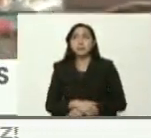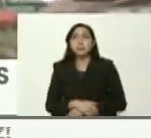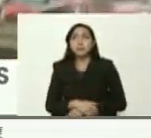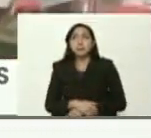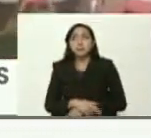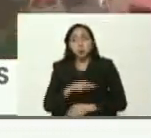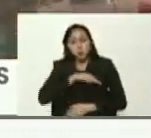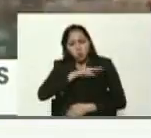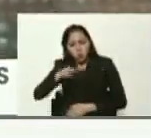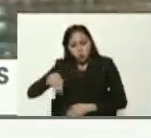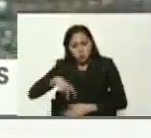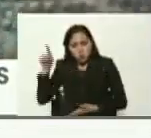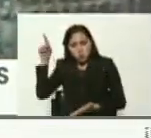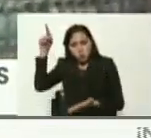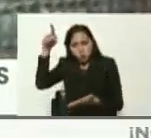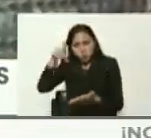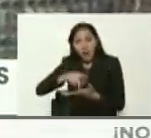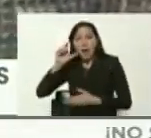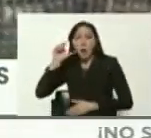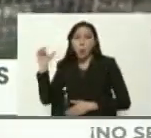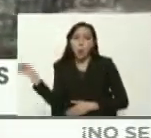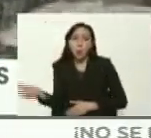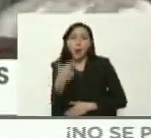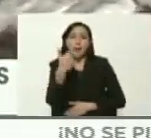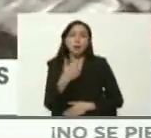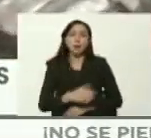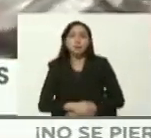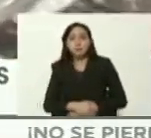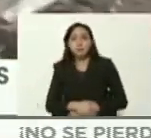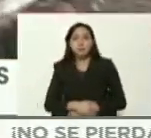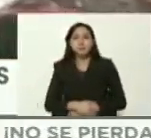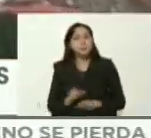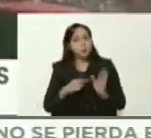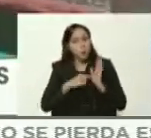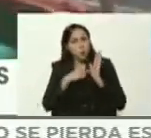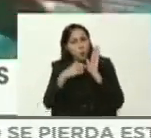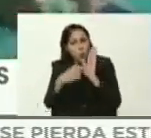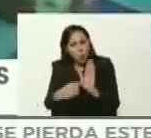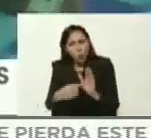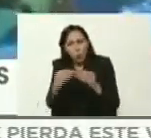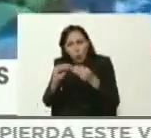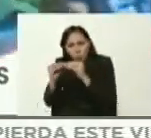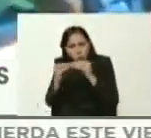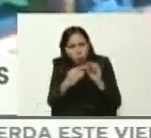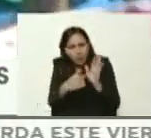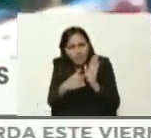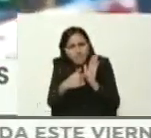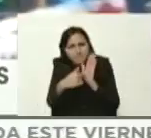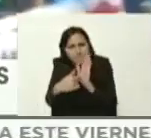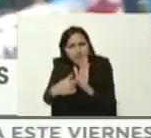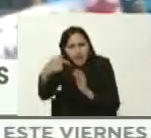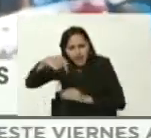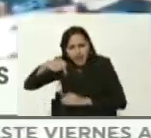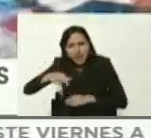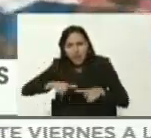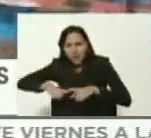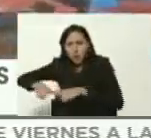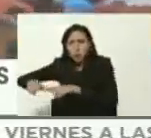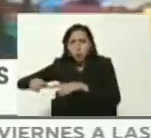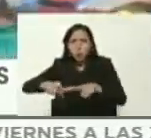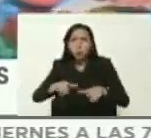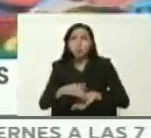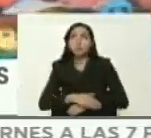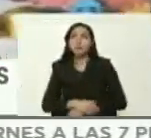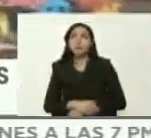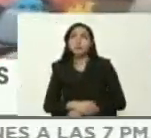aquí nos encontramos en Chaguarama para que una muestra representativa en nombre de todo el estado Guárico,